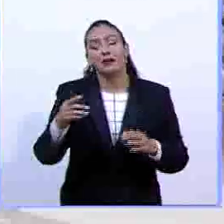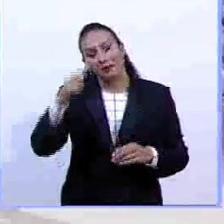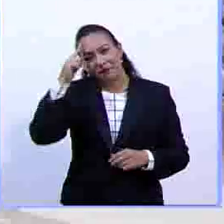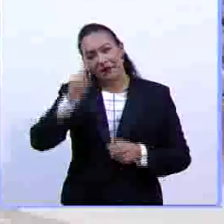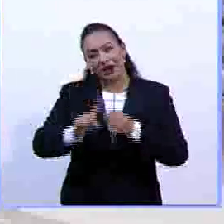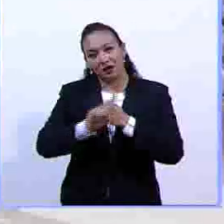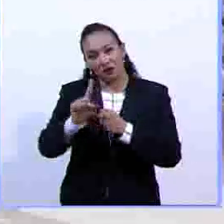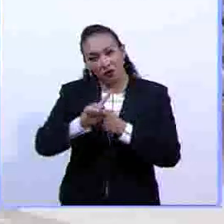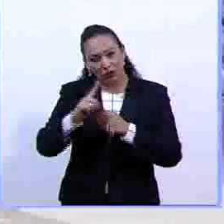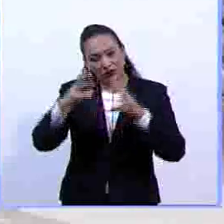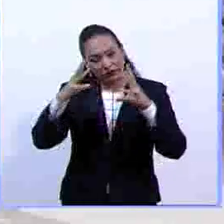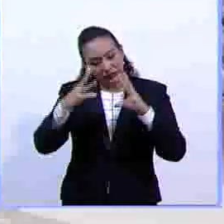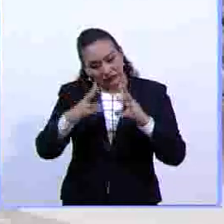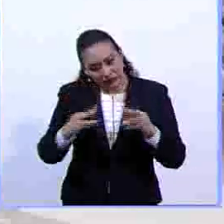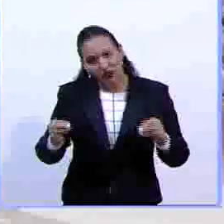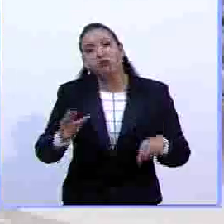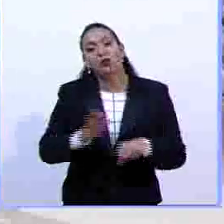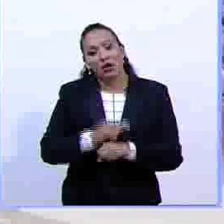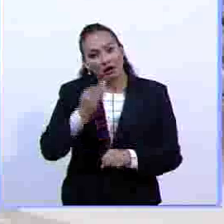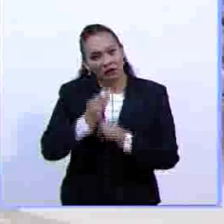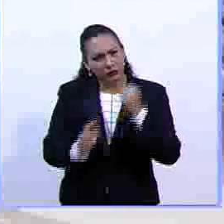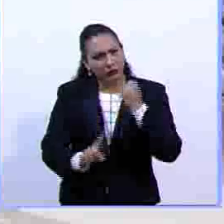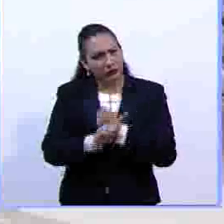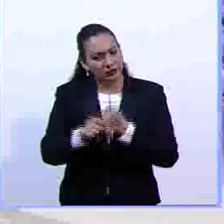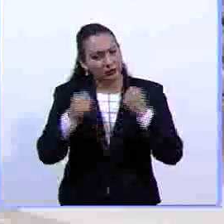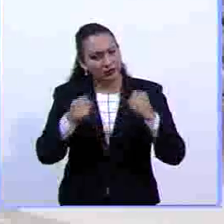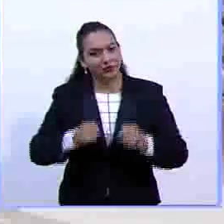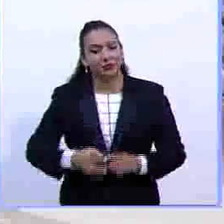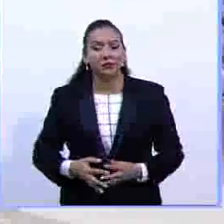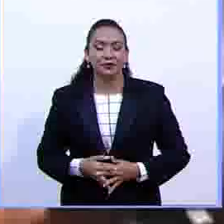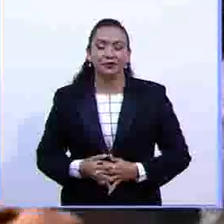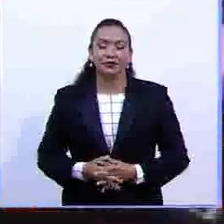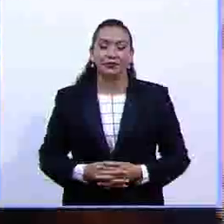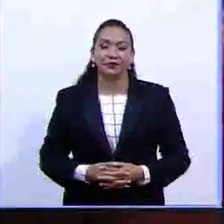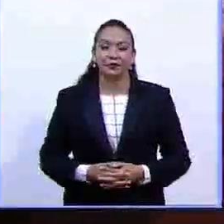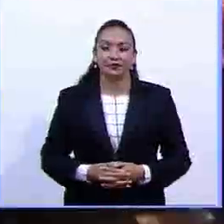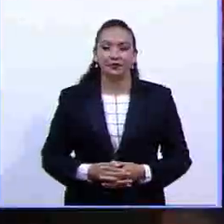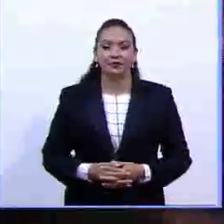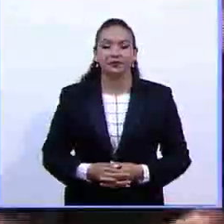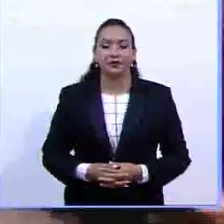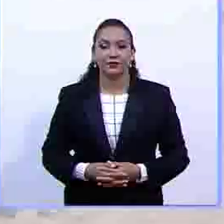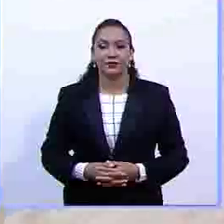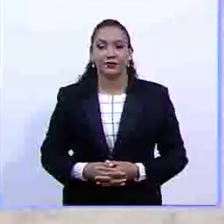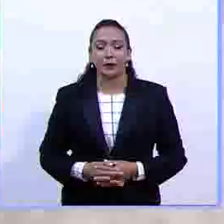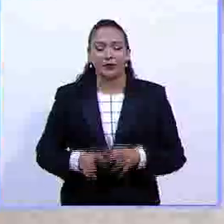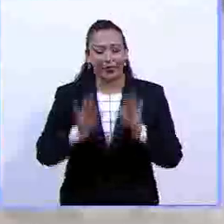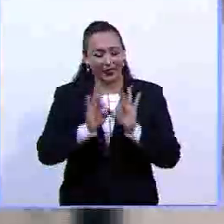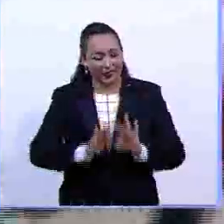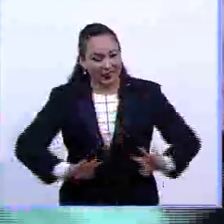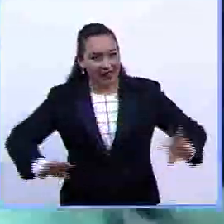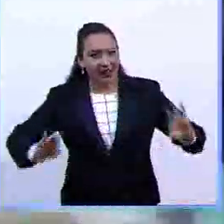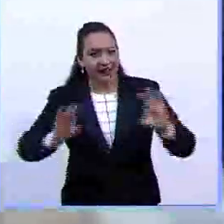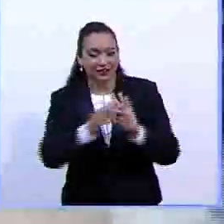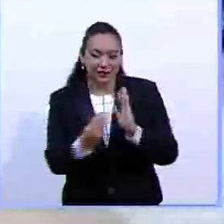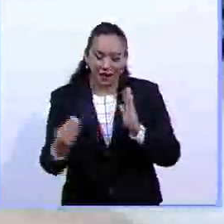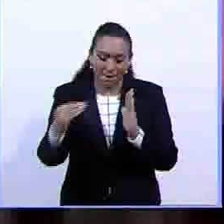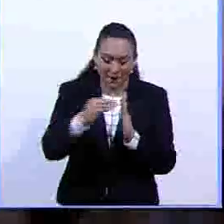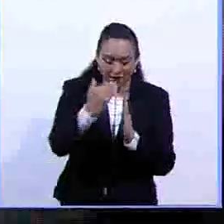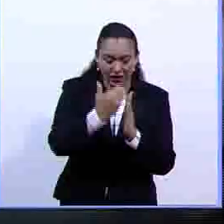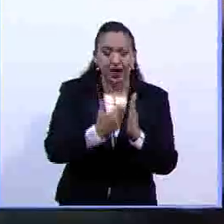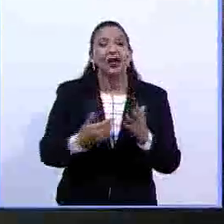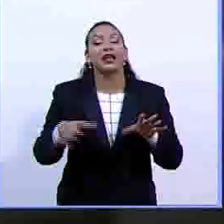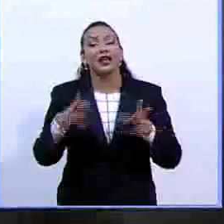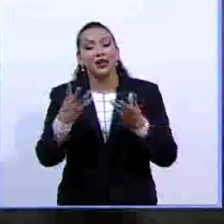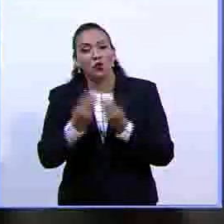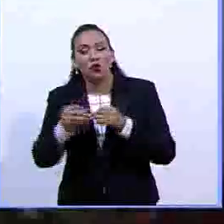conjunta problemas que hoy aquejan a ambos países. Es esencial fortalecer los mecanismos de